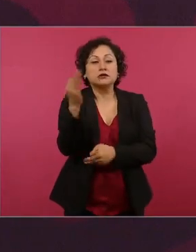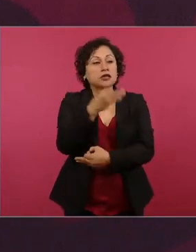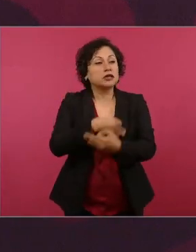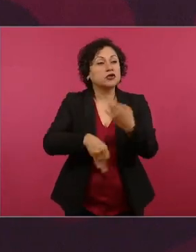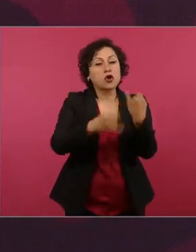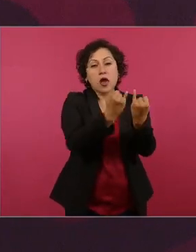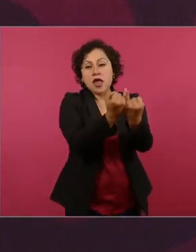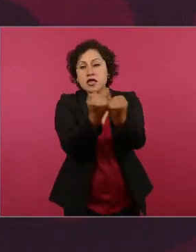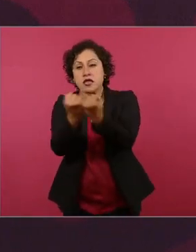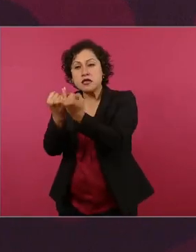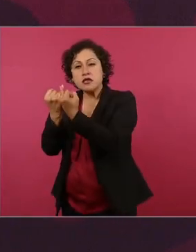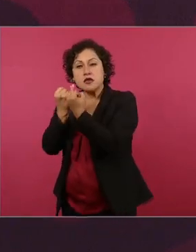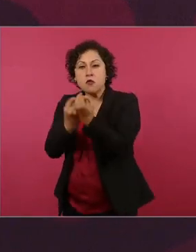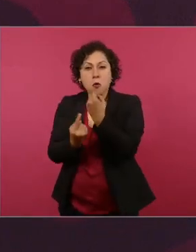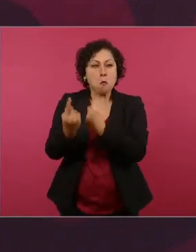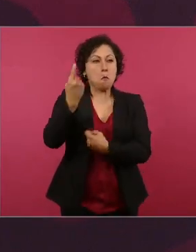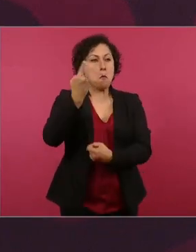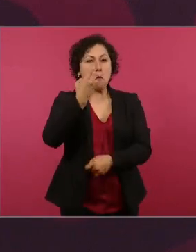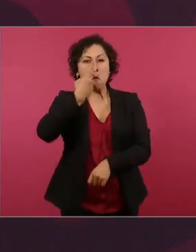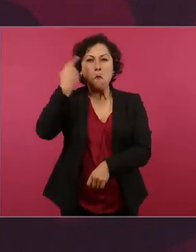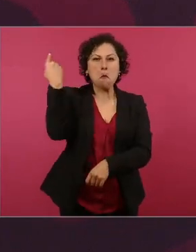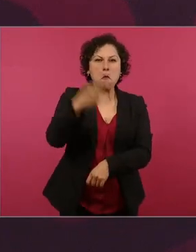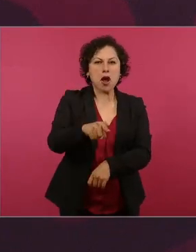Nada más es cosa de respetarnos